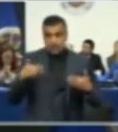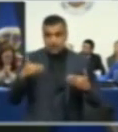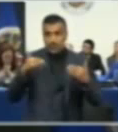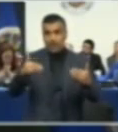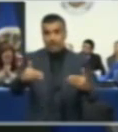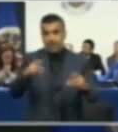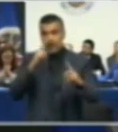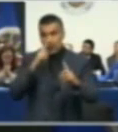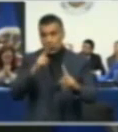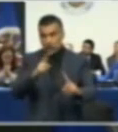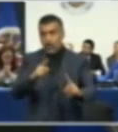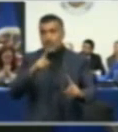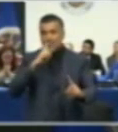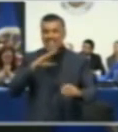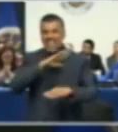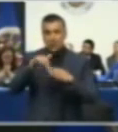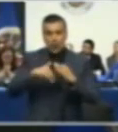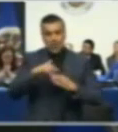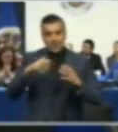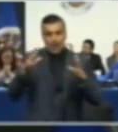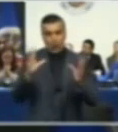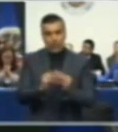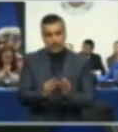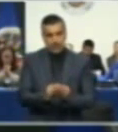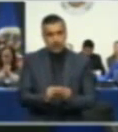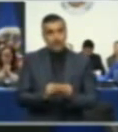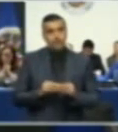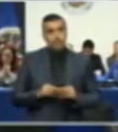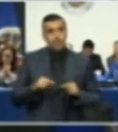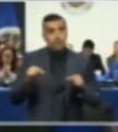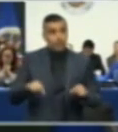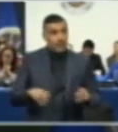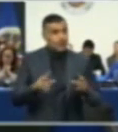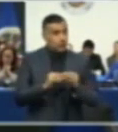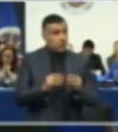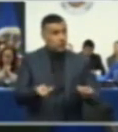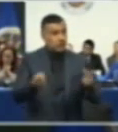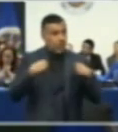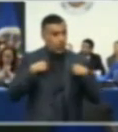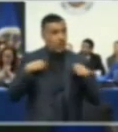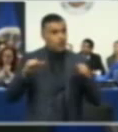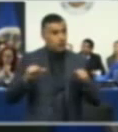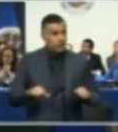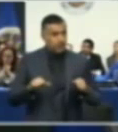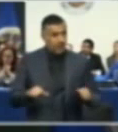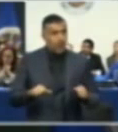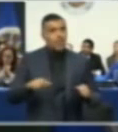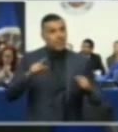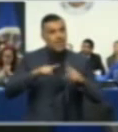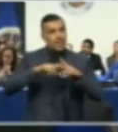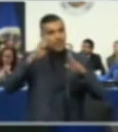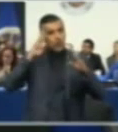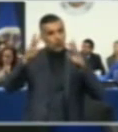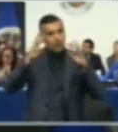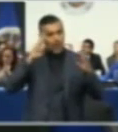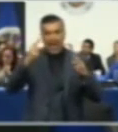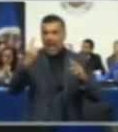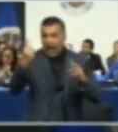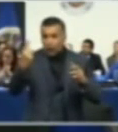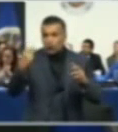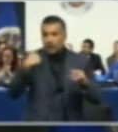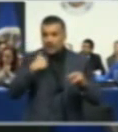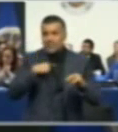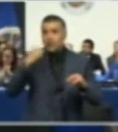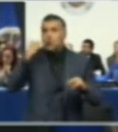en la ruta de que sea en todas las audiencias. Y esta audiencia nos ha dado la posibilidad de empezar a innovar algo que debería